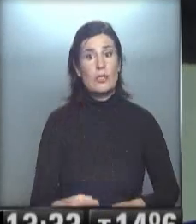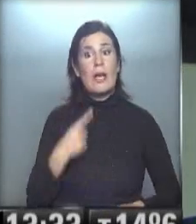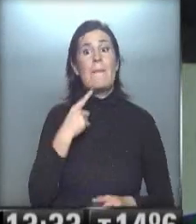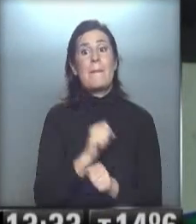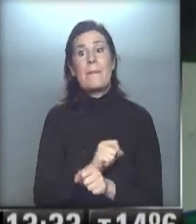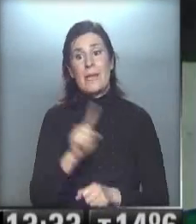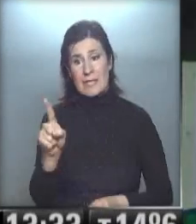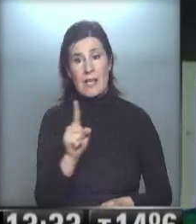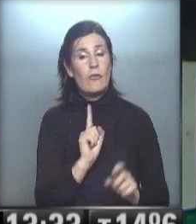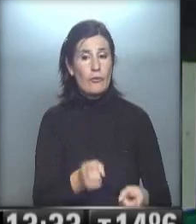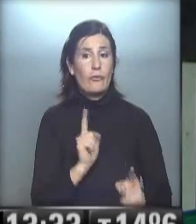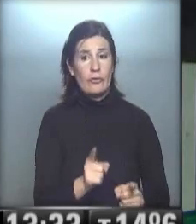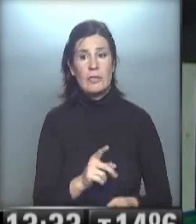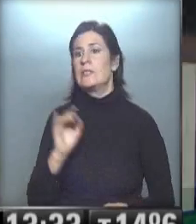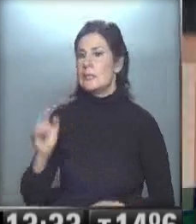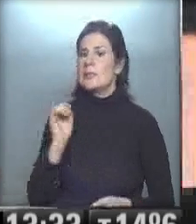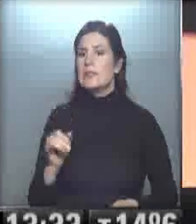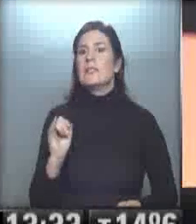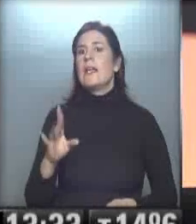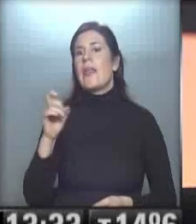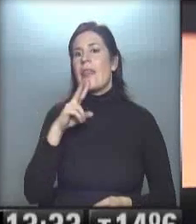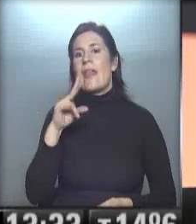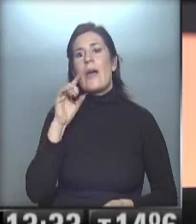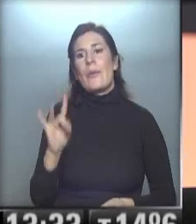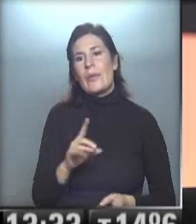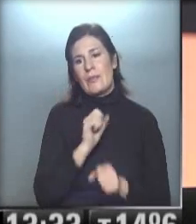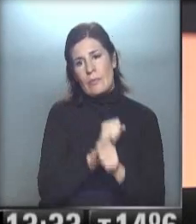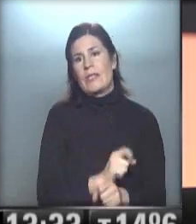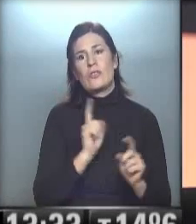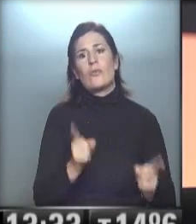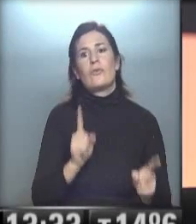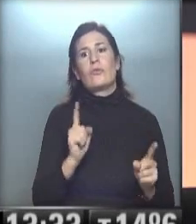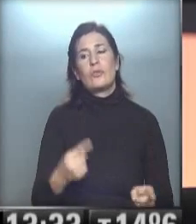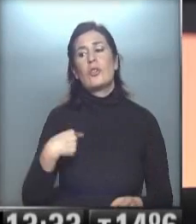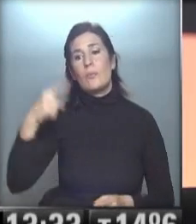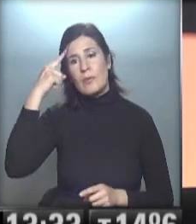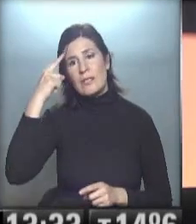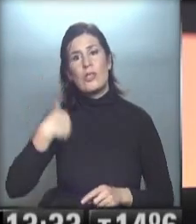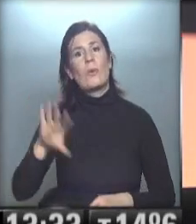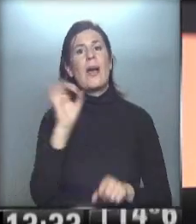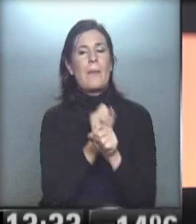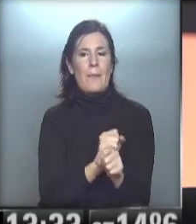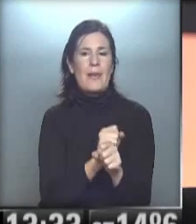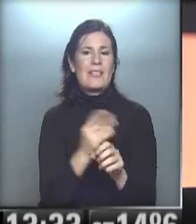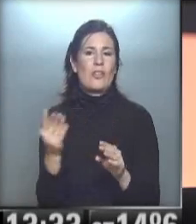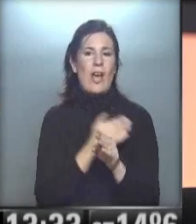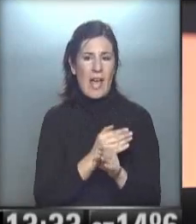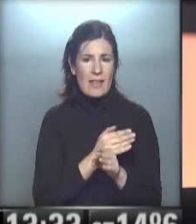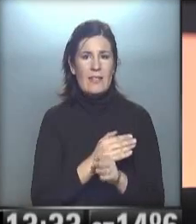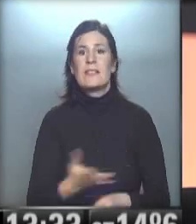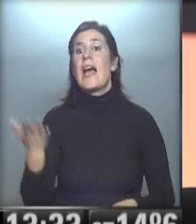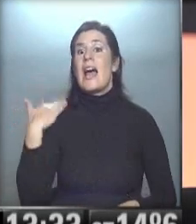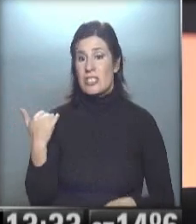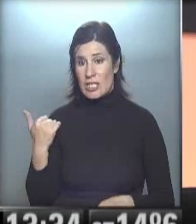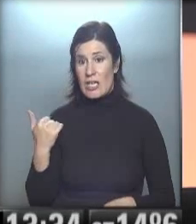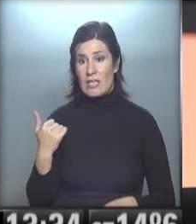en ese estado, ¿no, Emilio? Así es, David Benítez, y yo creo que en cualquier momento le van a dictar la prisión preventiva. Ayer conocimos